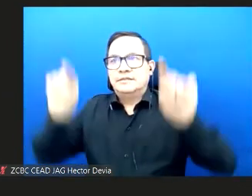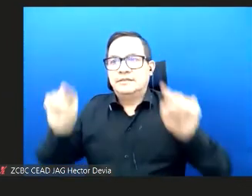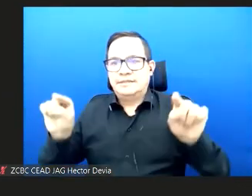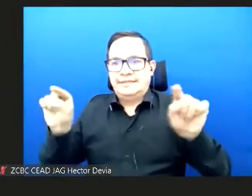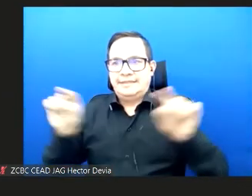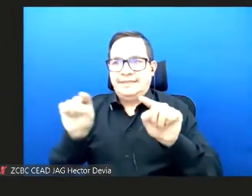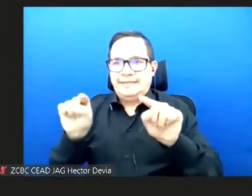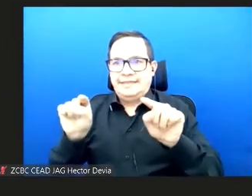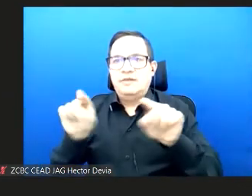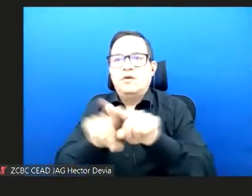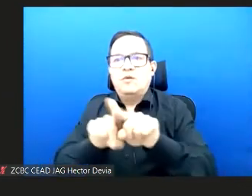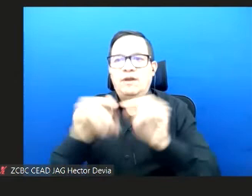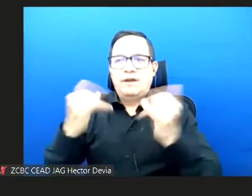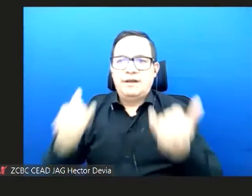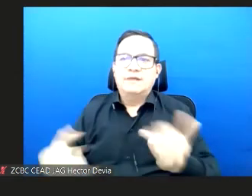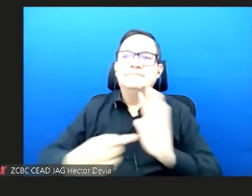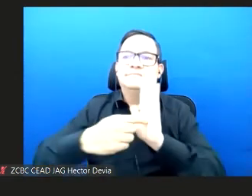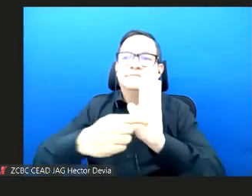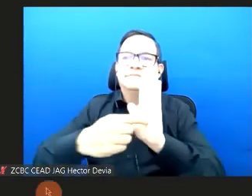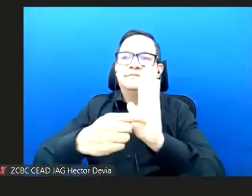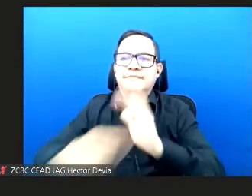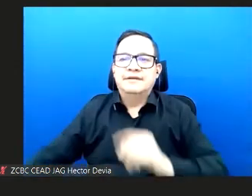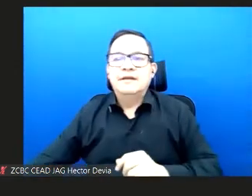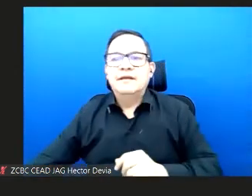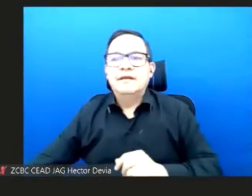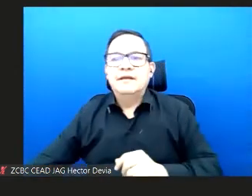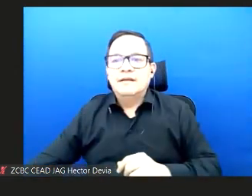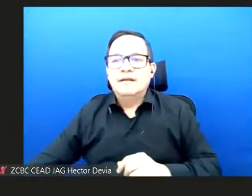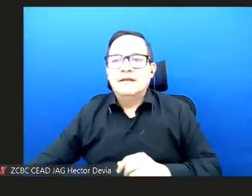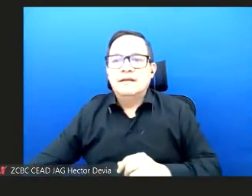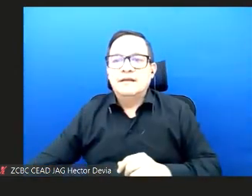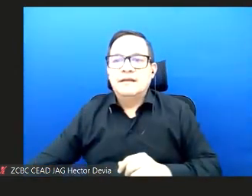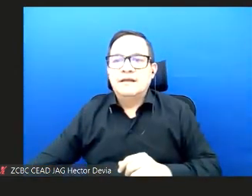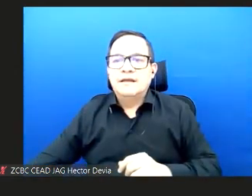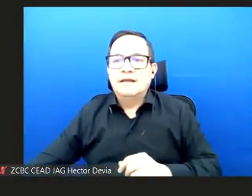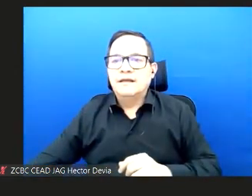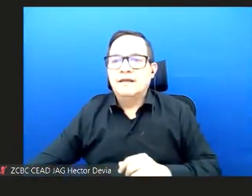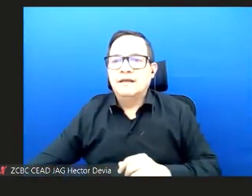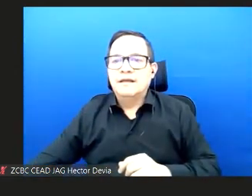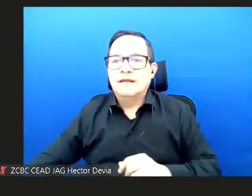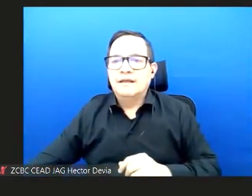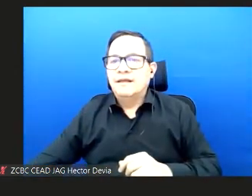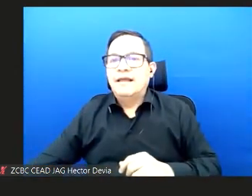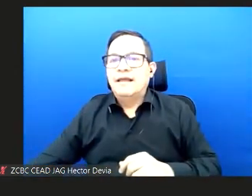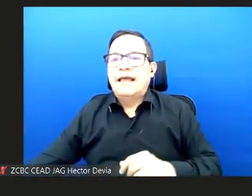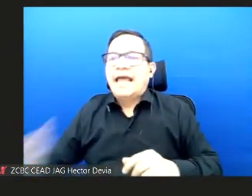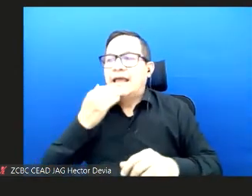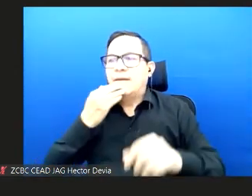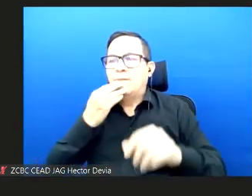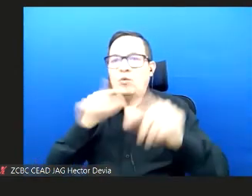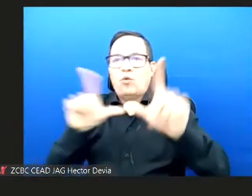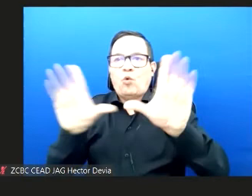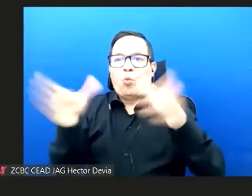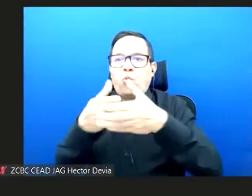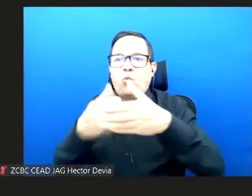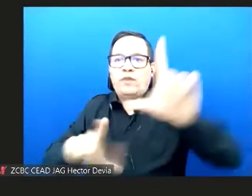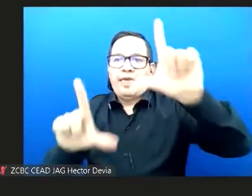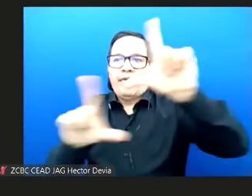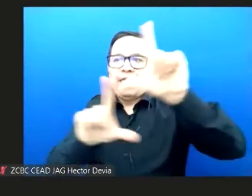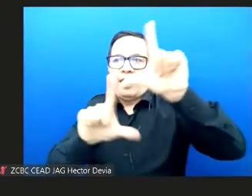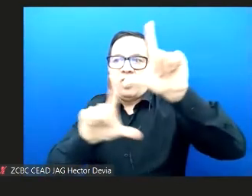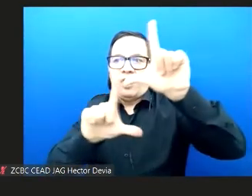estamos viendo en este momento, ¿sí? Entonces también podemos representar un conjunto L que estamos viendo acá,